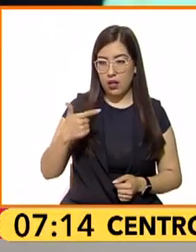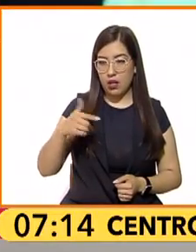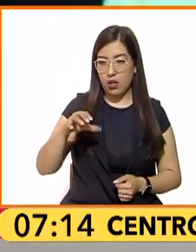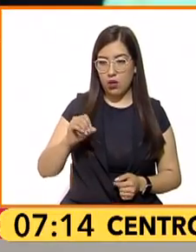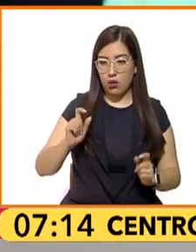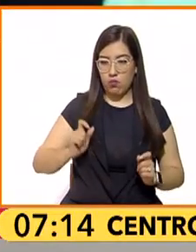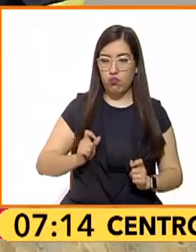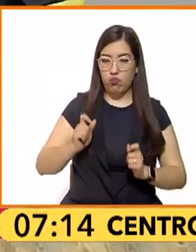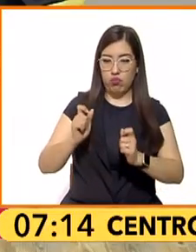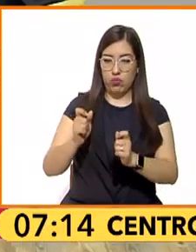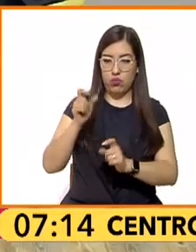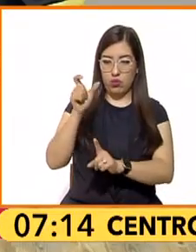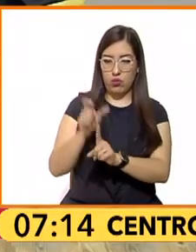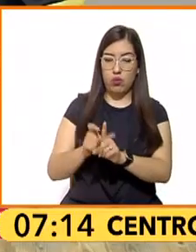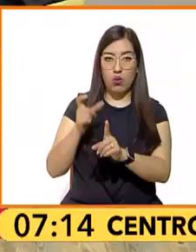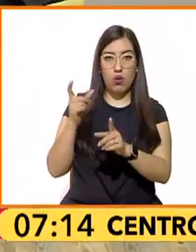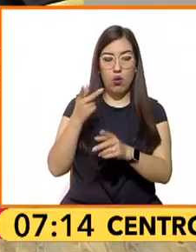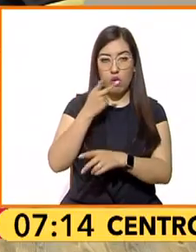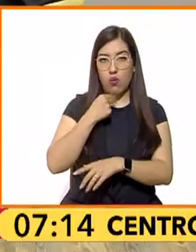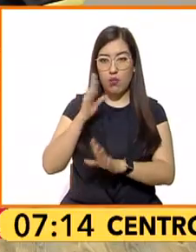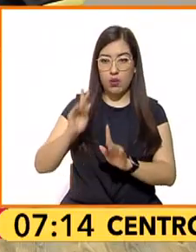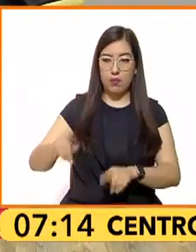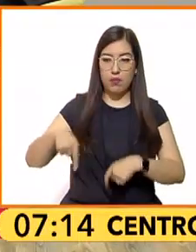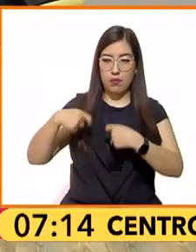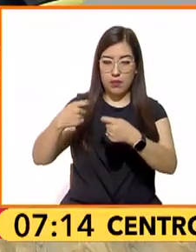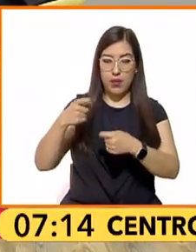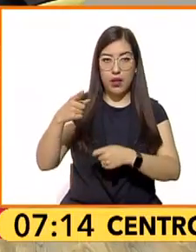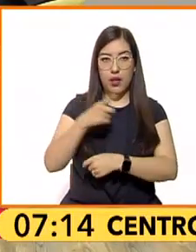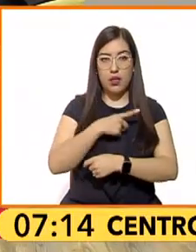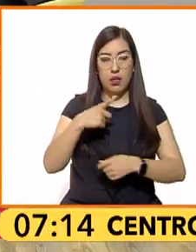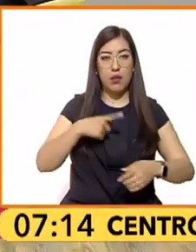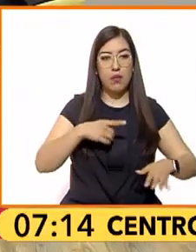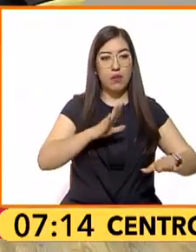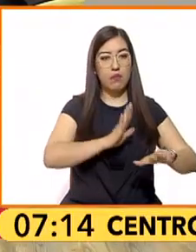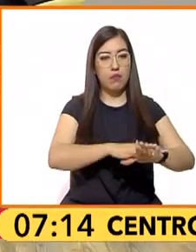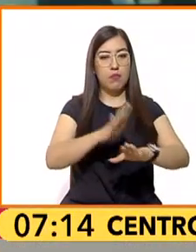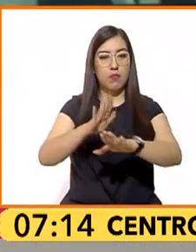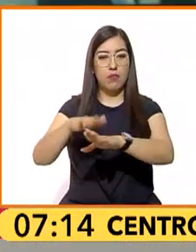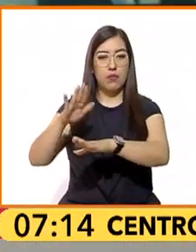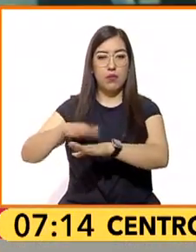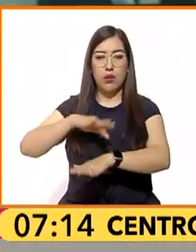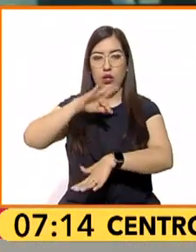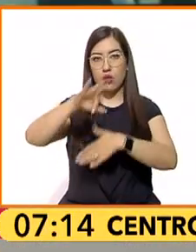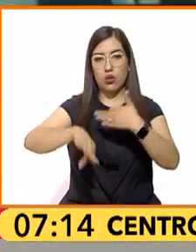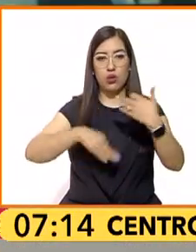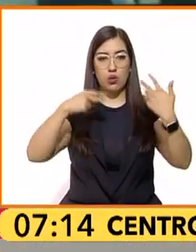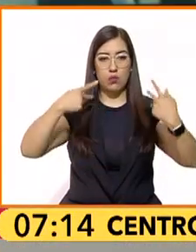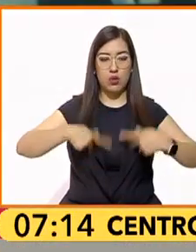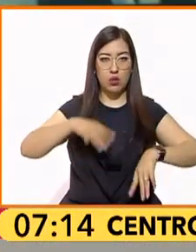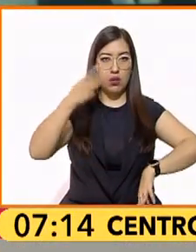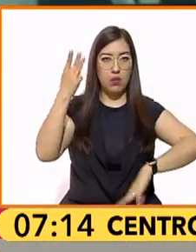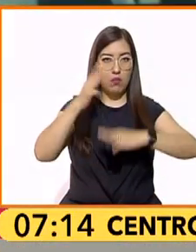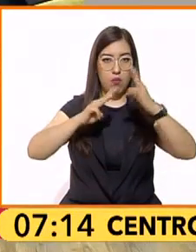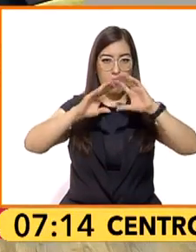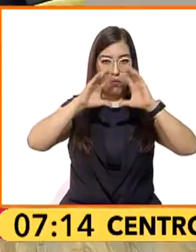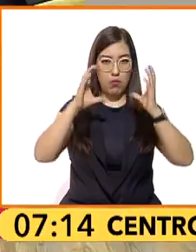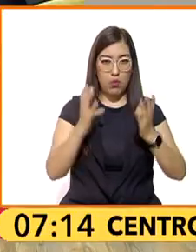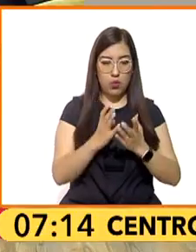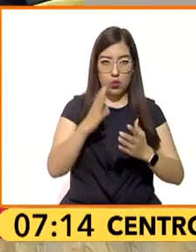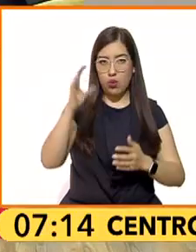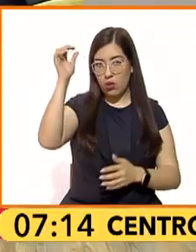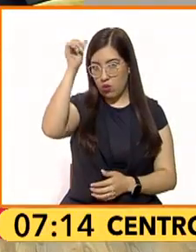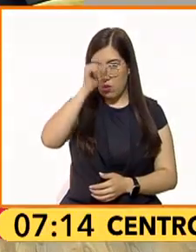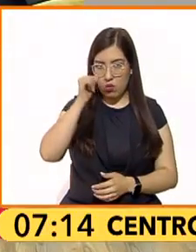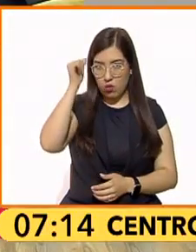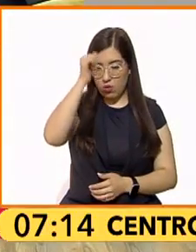el papel más importante de convocar a todos los cardenales del mundo, ¿no? Hay